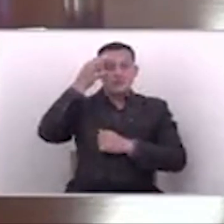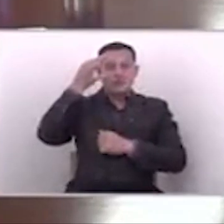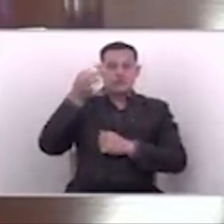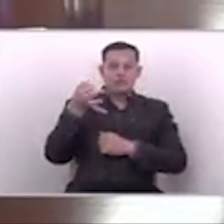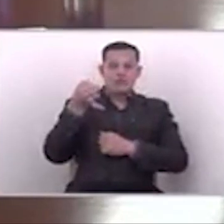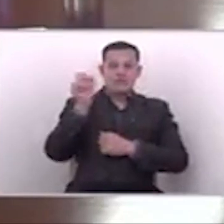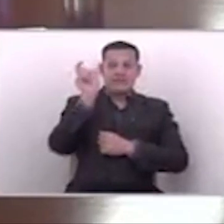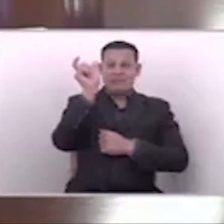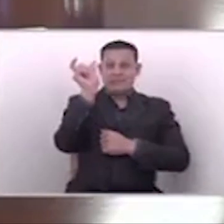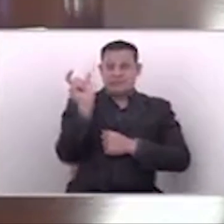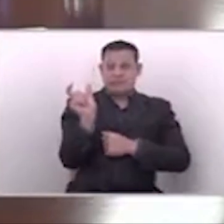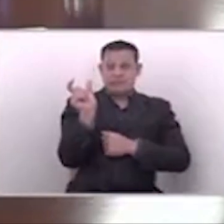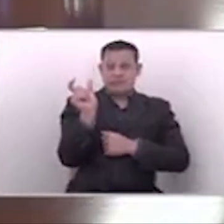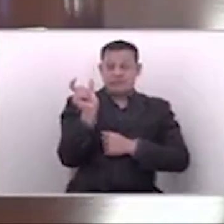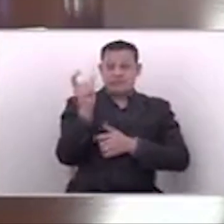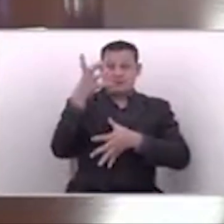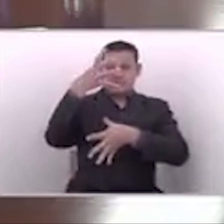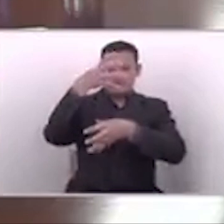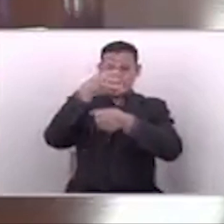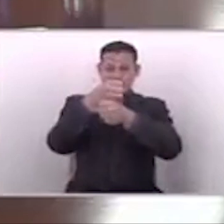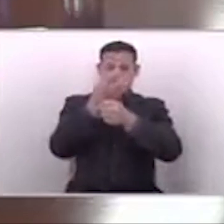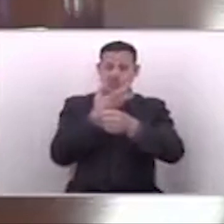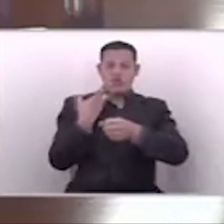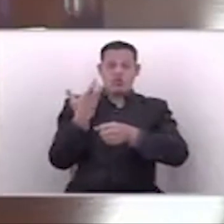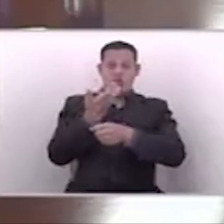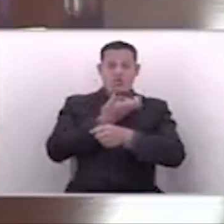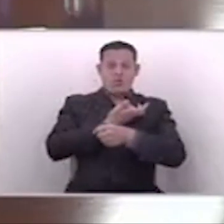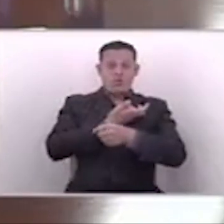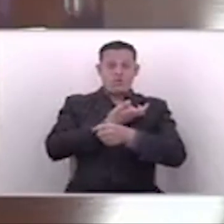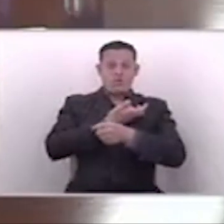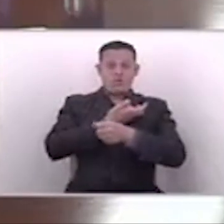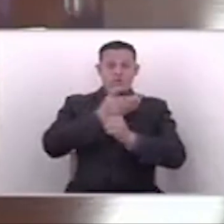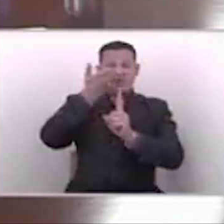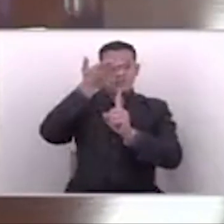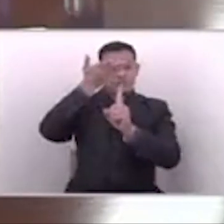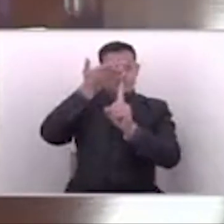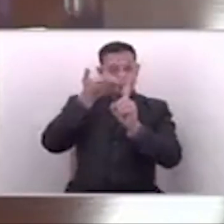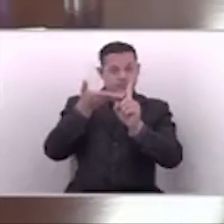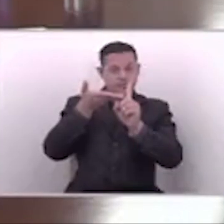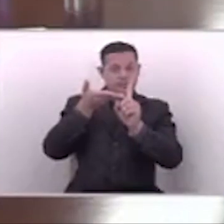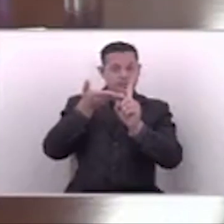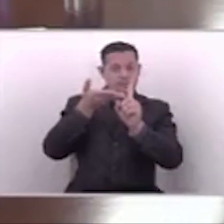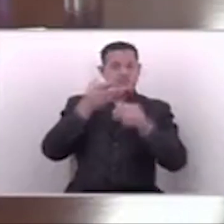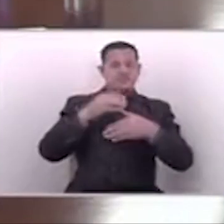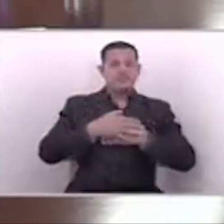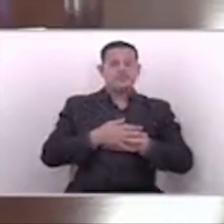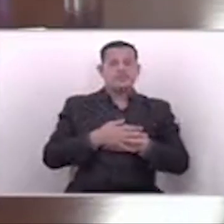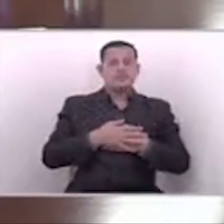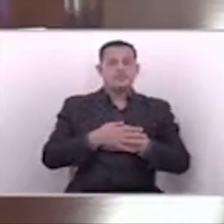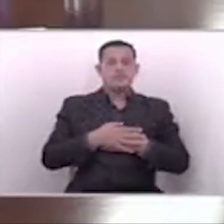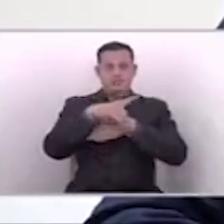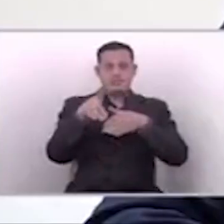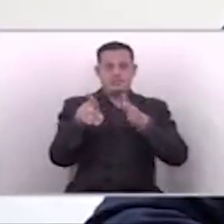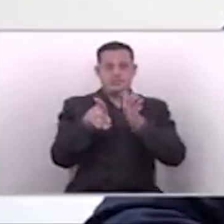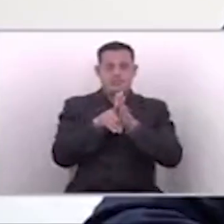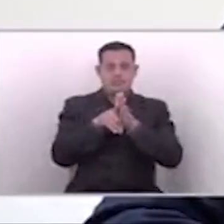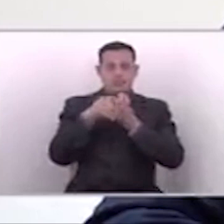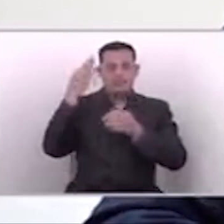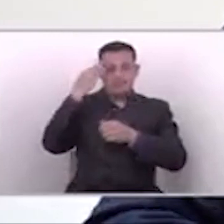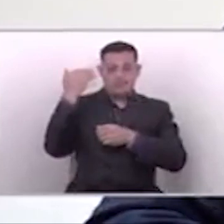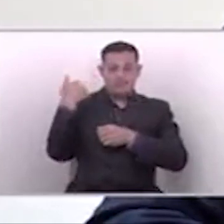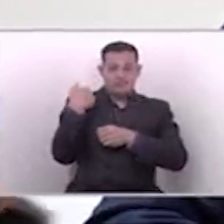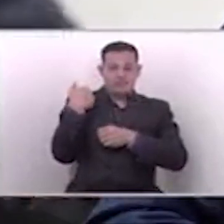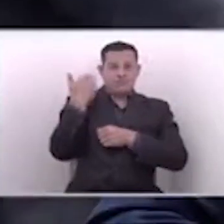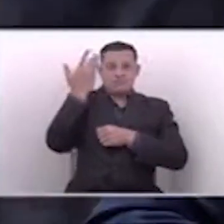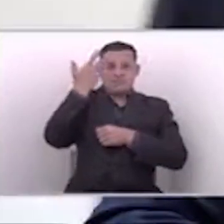cartera de Estado el presupuesto solicitado para el año 2023, que asciende a 1.131 millones de dólares. Esto